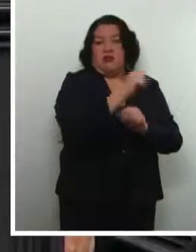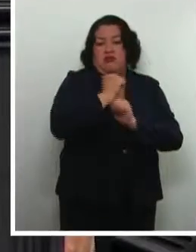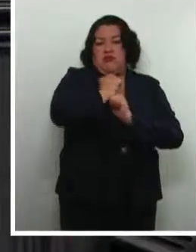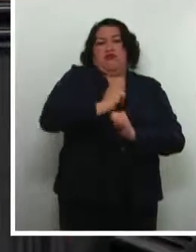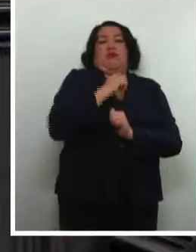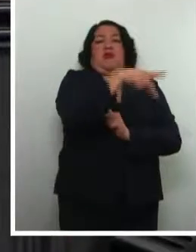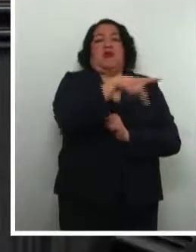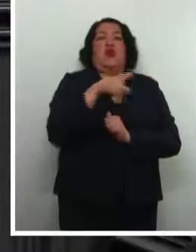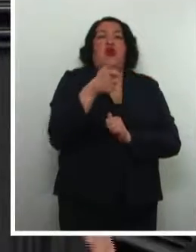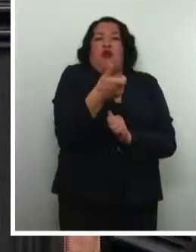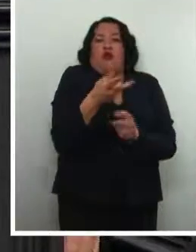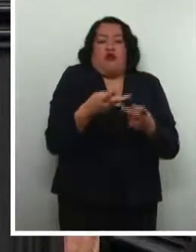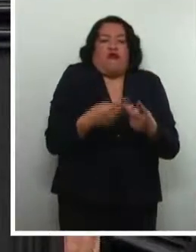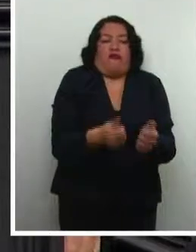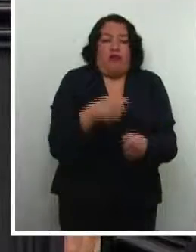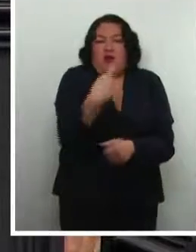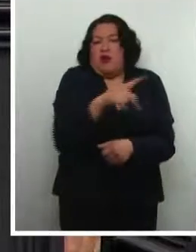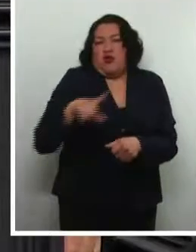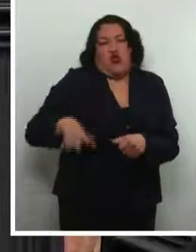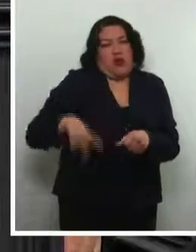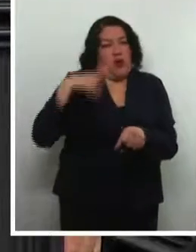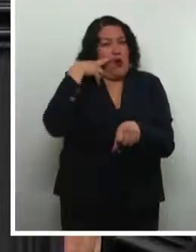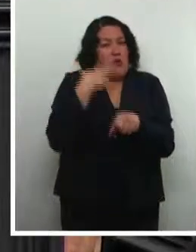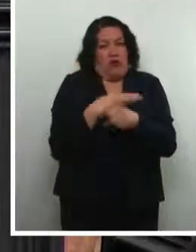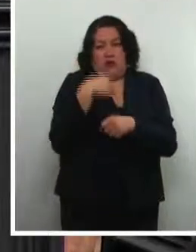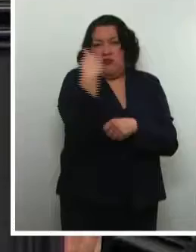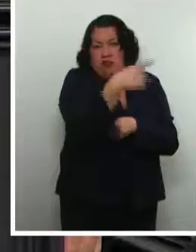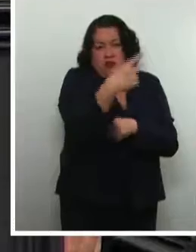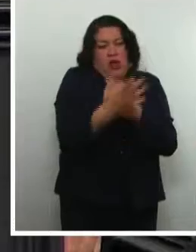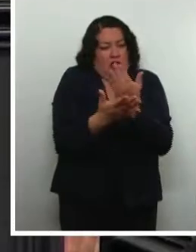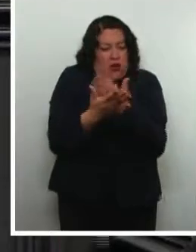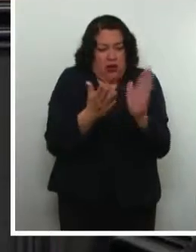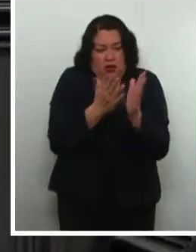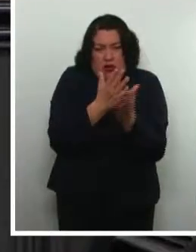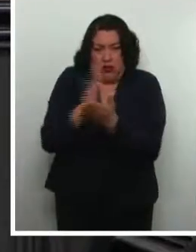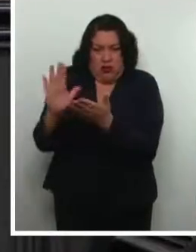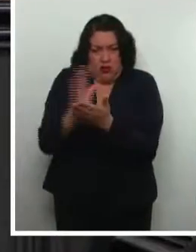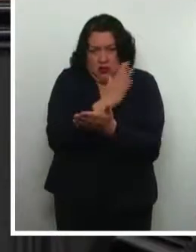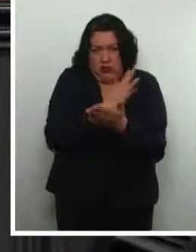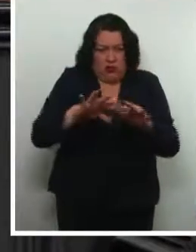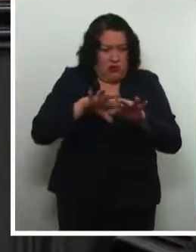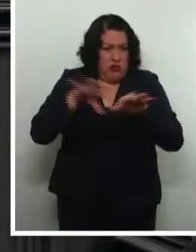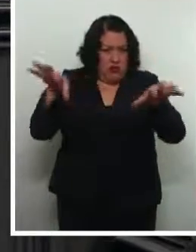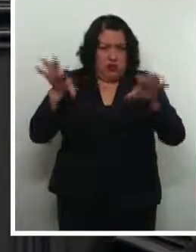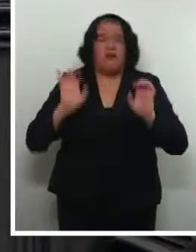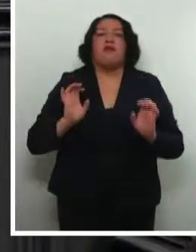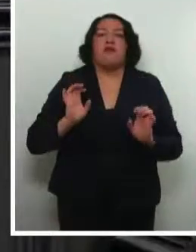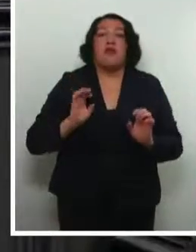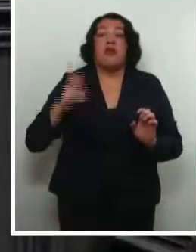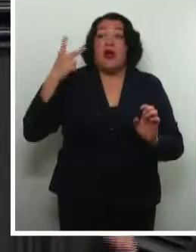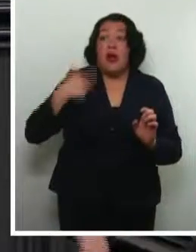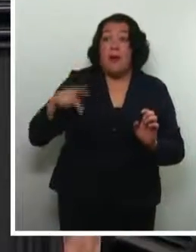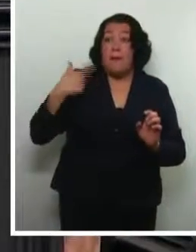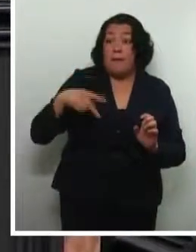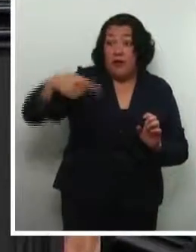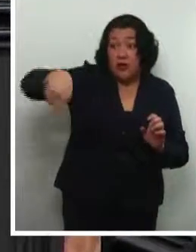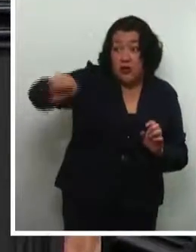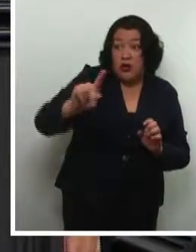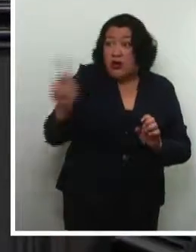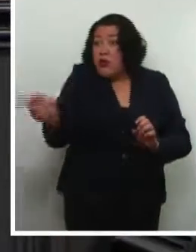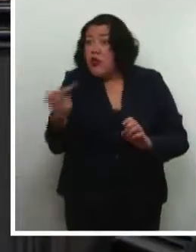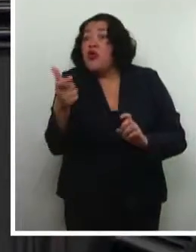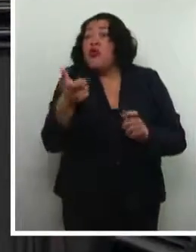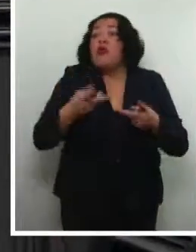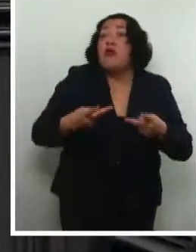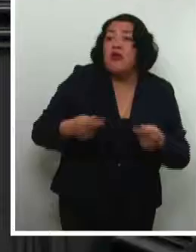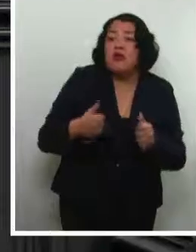recursos, el dinero. Ese no tiene por qué estar en manos de los vecinos.